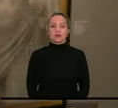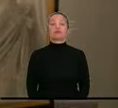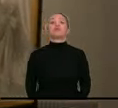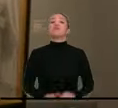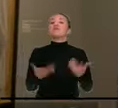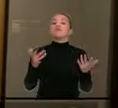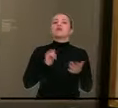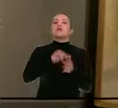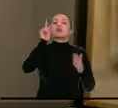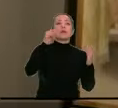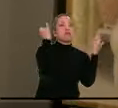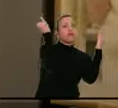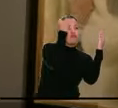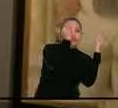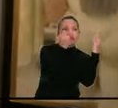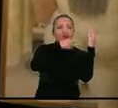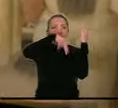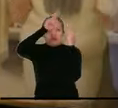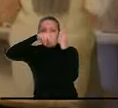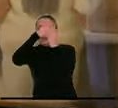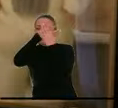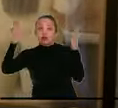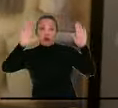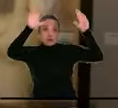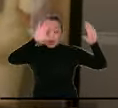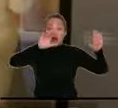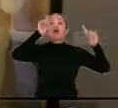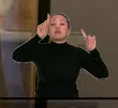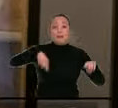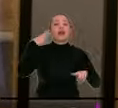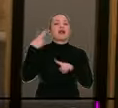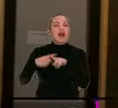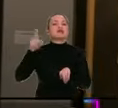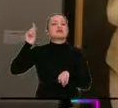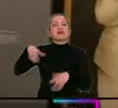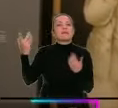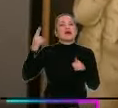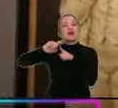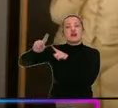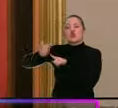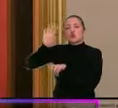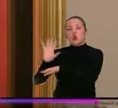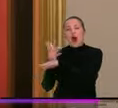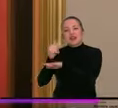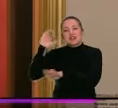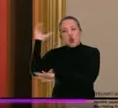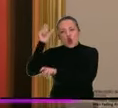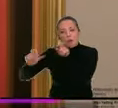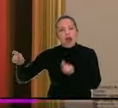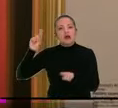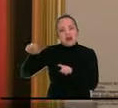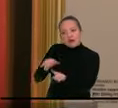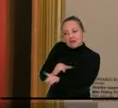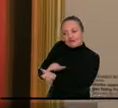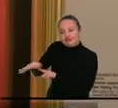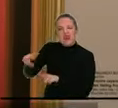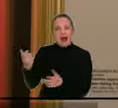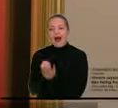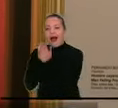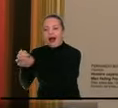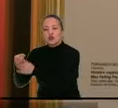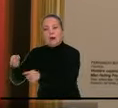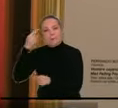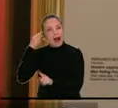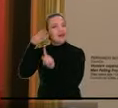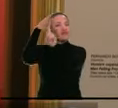Además, sus trazos no solo marcaron lienzos, Botero también trazó el camino de varios artistas colombianos, ayudándoles a construir